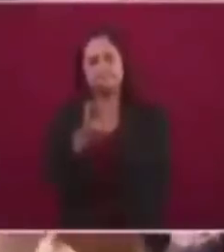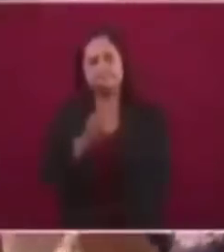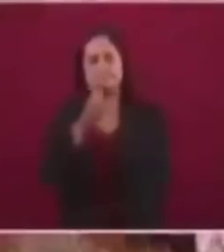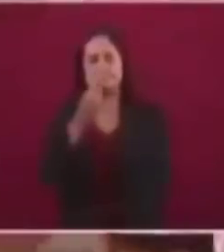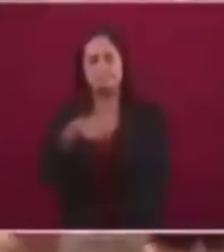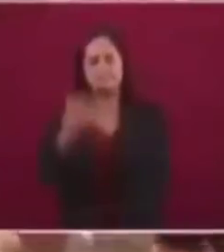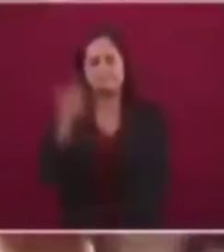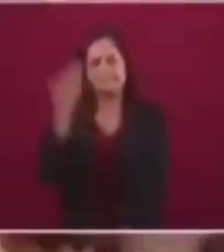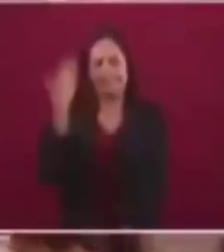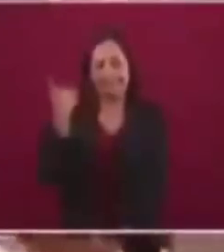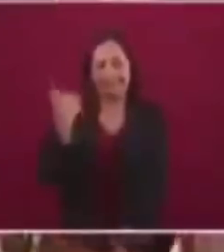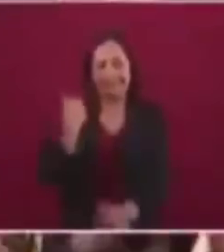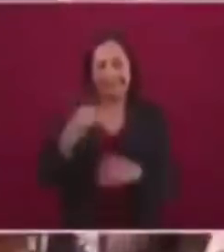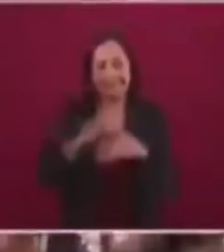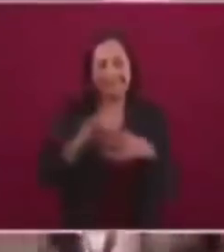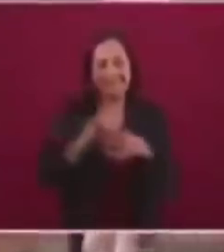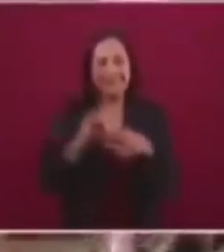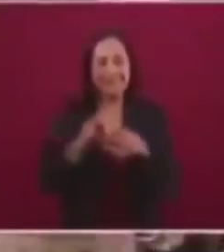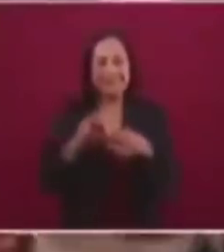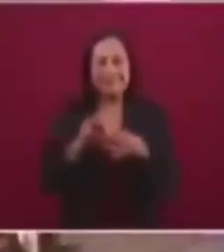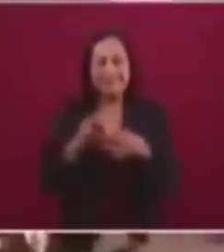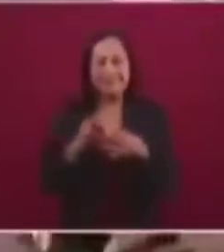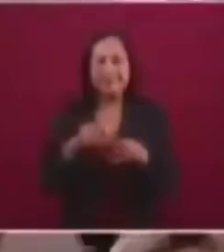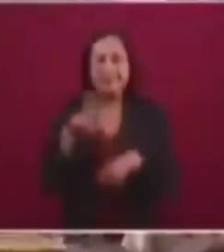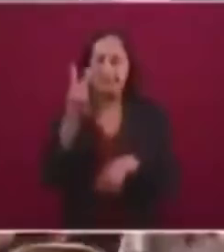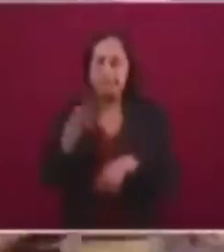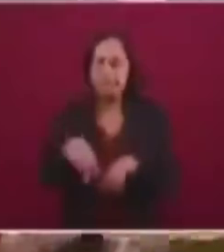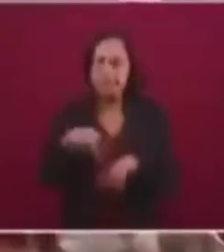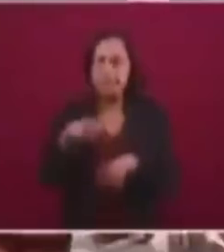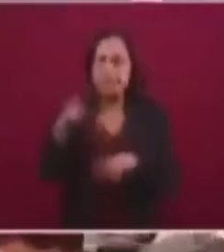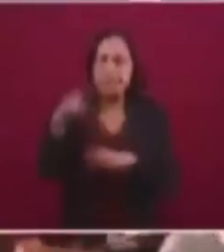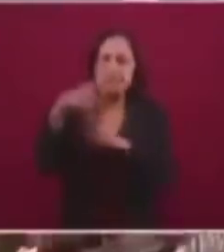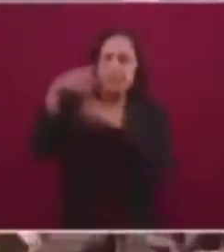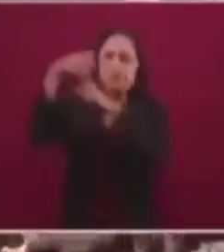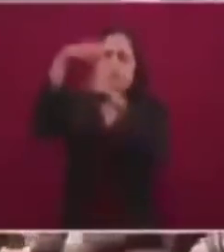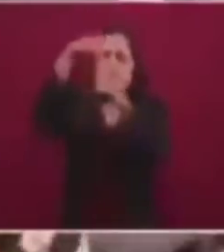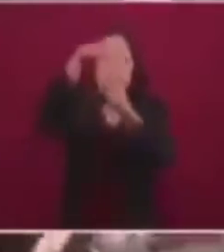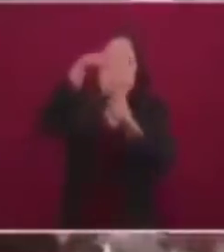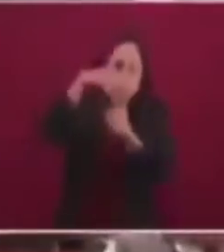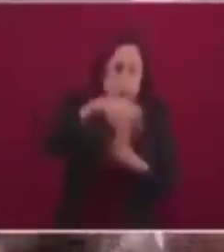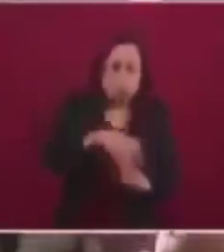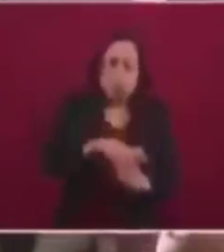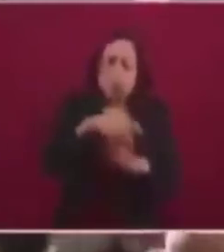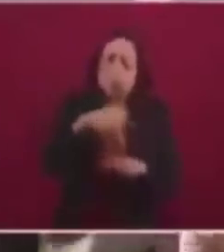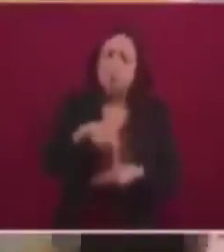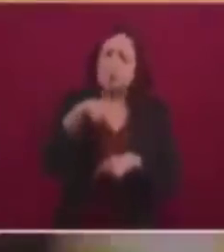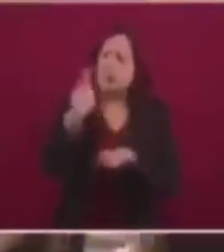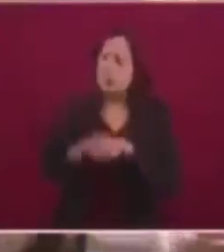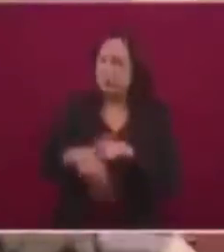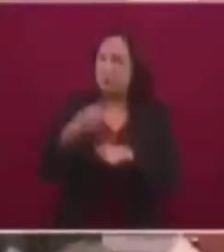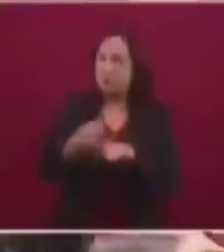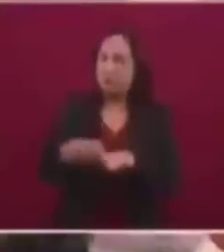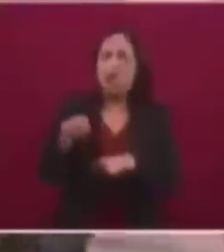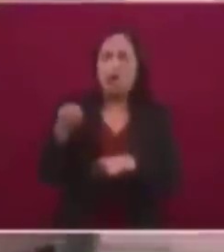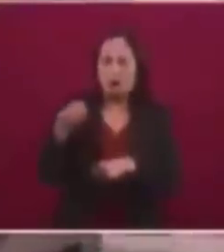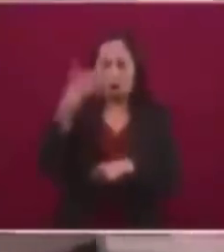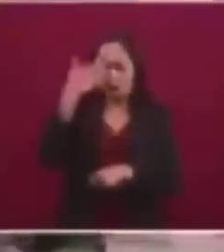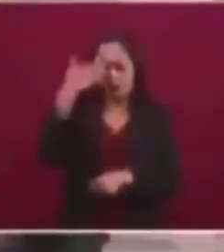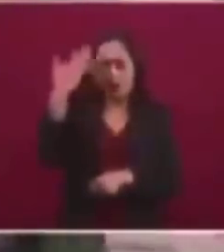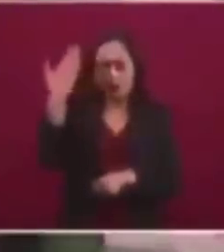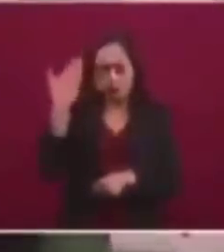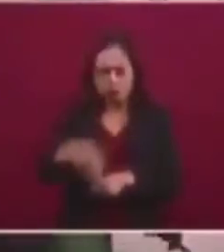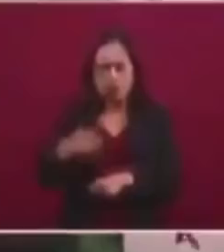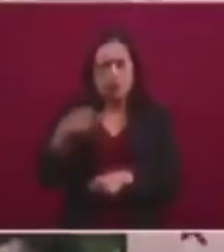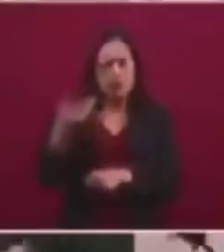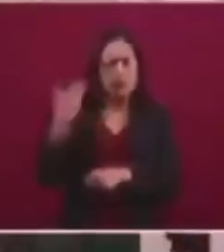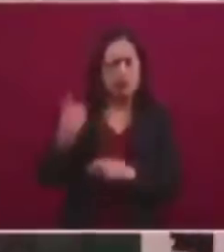saben dar bala en el aire. Claro, y no vio cómo se acomodaron para hacer así todo. Pero... Papi, esos manes son ahí. Y sí,